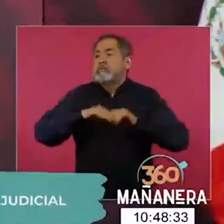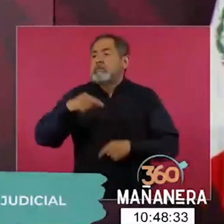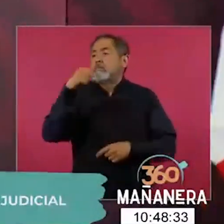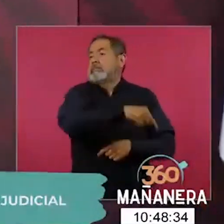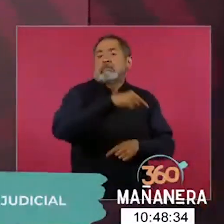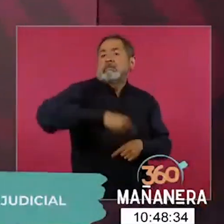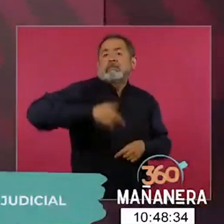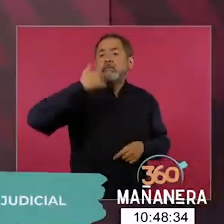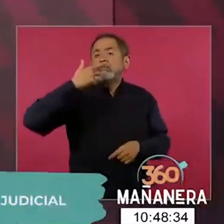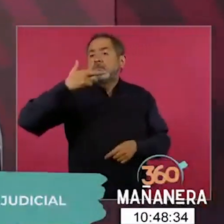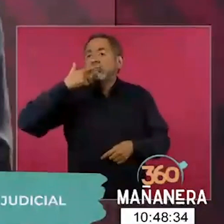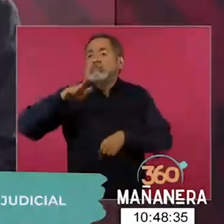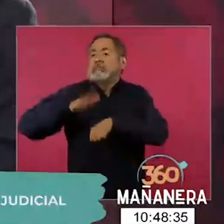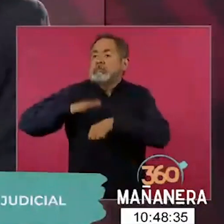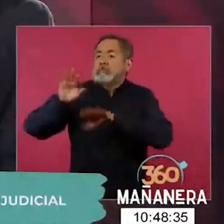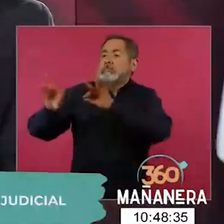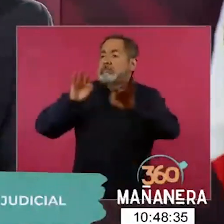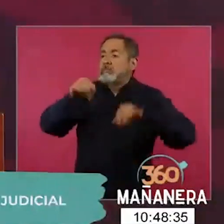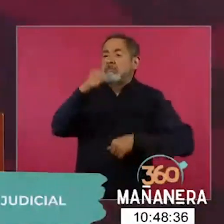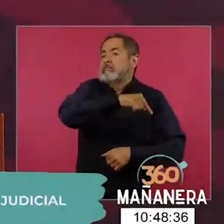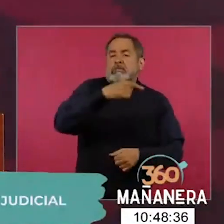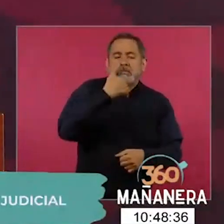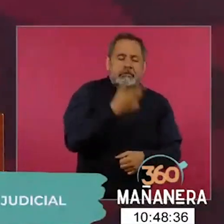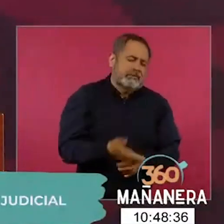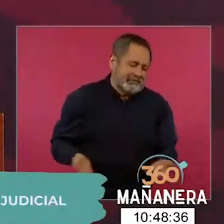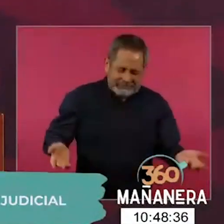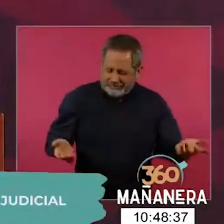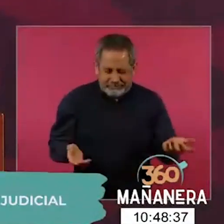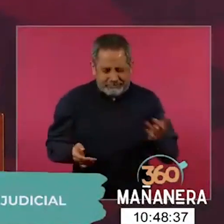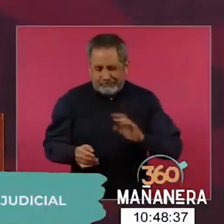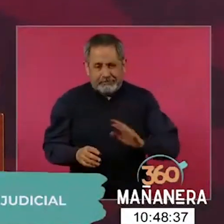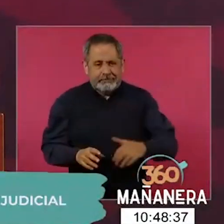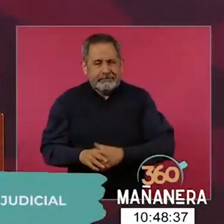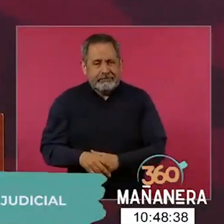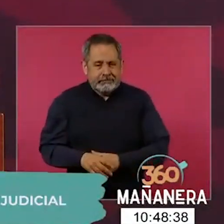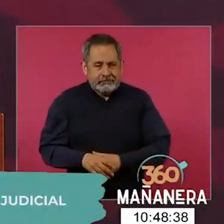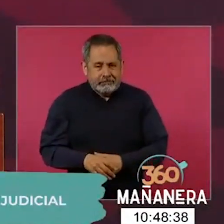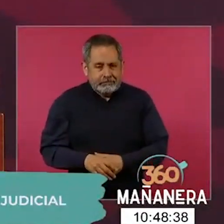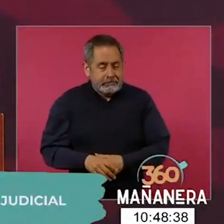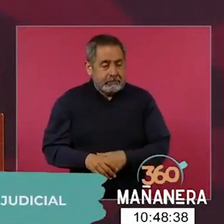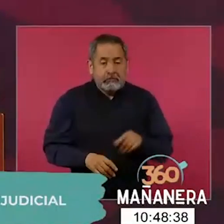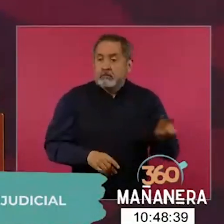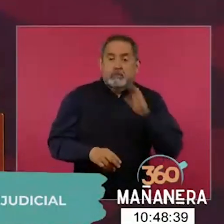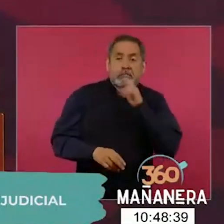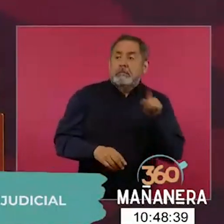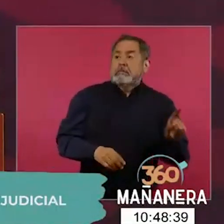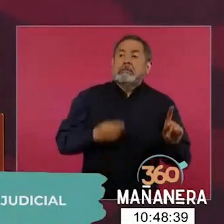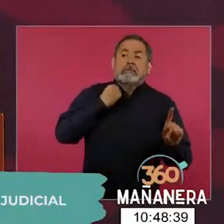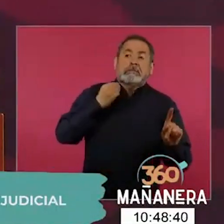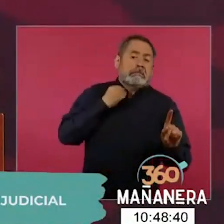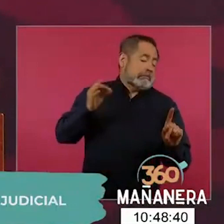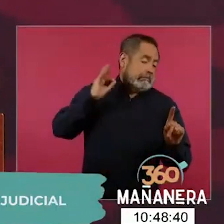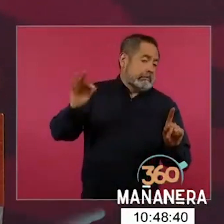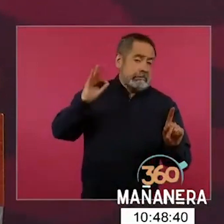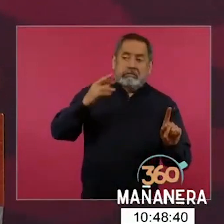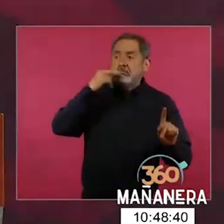magistrados favoritos. Qué barbaridad. Qué buen abogado, ¿no?